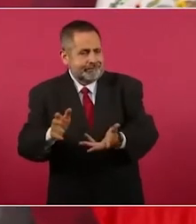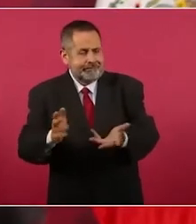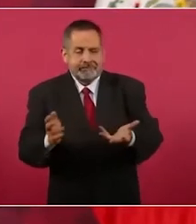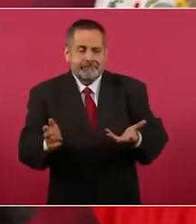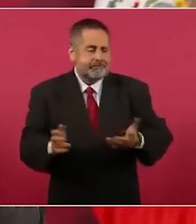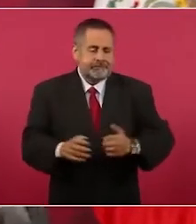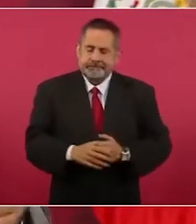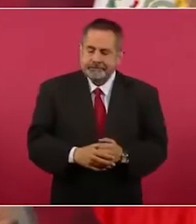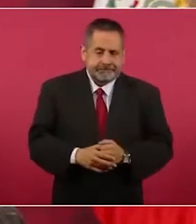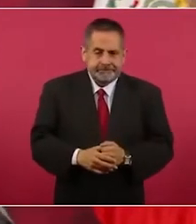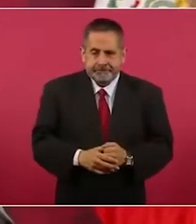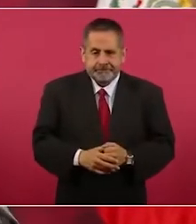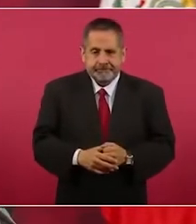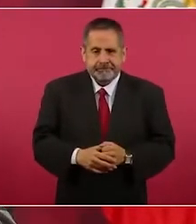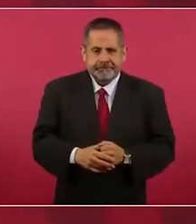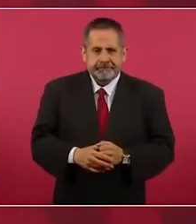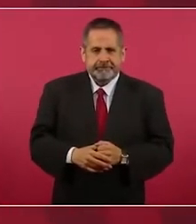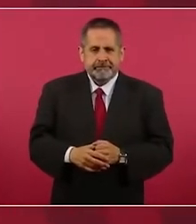Y si